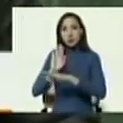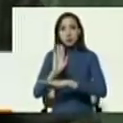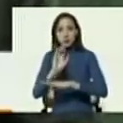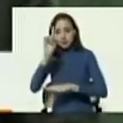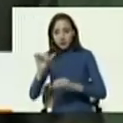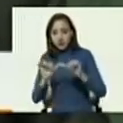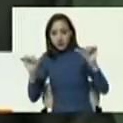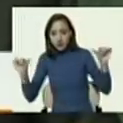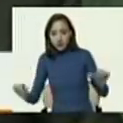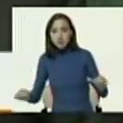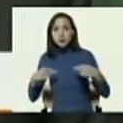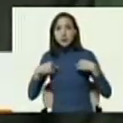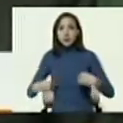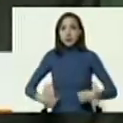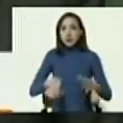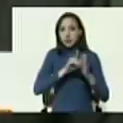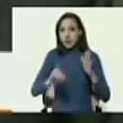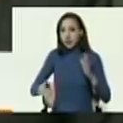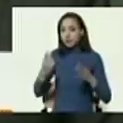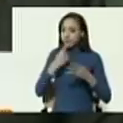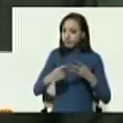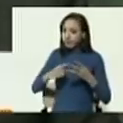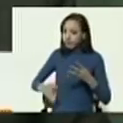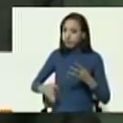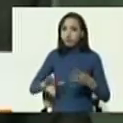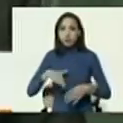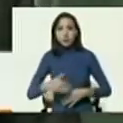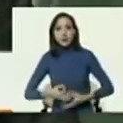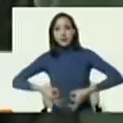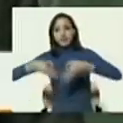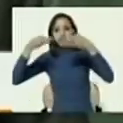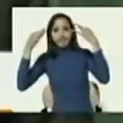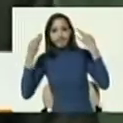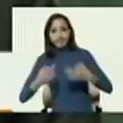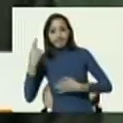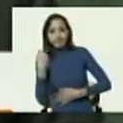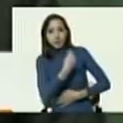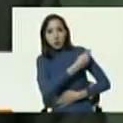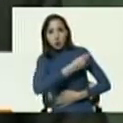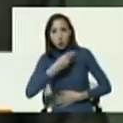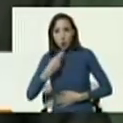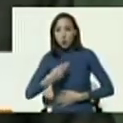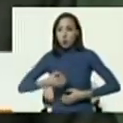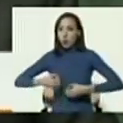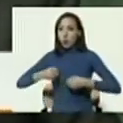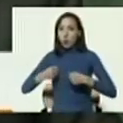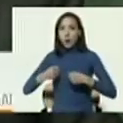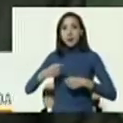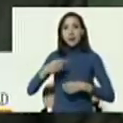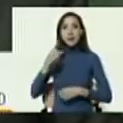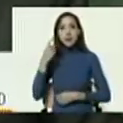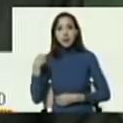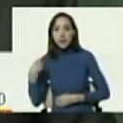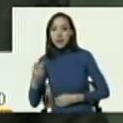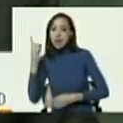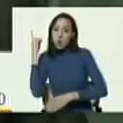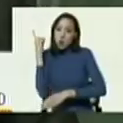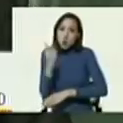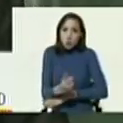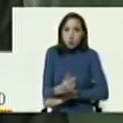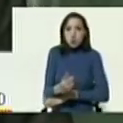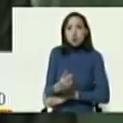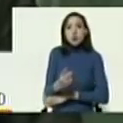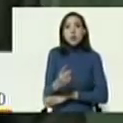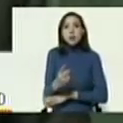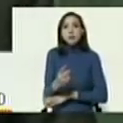Derechos Humanos, entre otras, asuman con mayor firmeza, coraje y rigor, no solo la denuncia contra cualquier